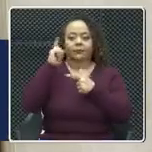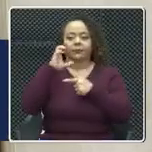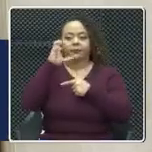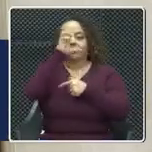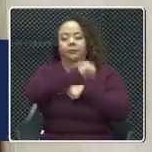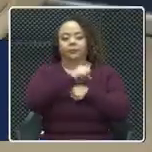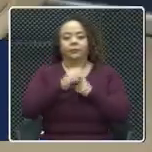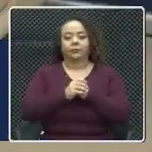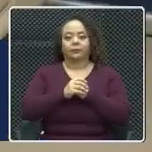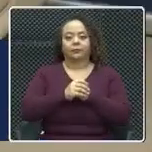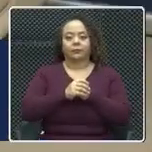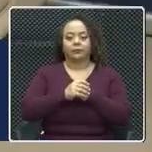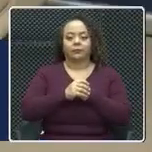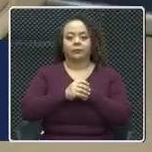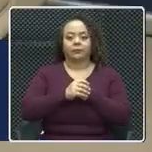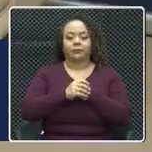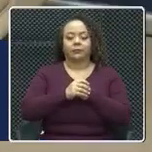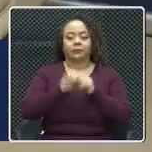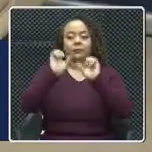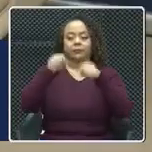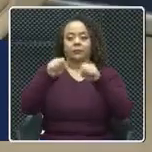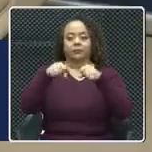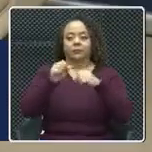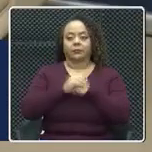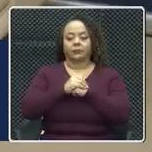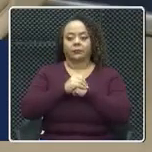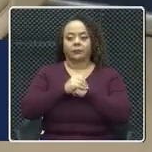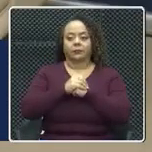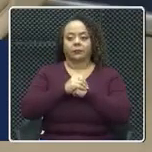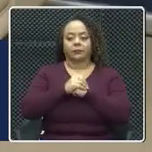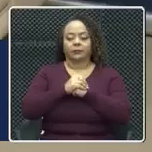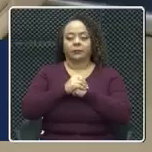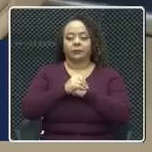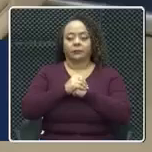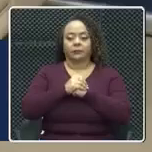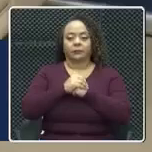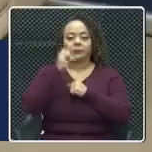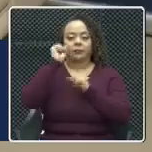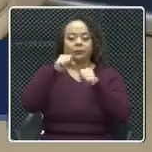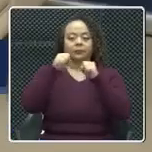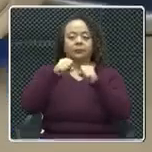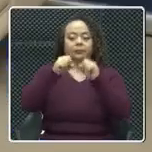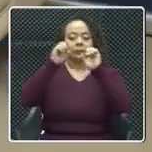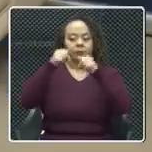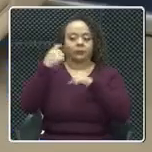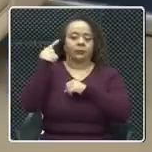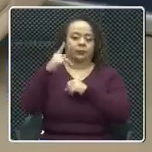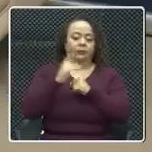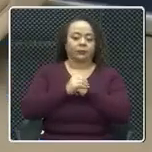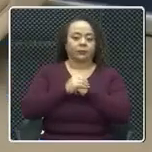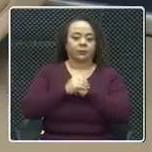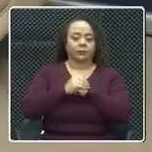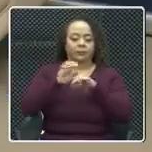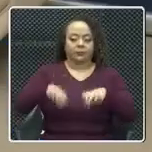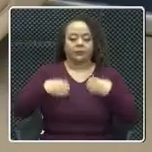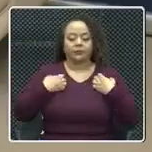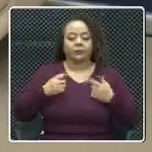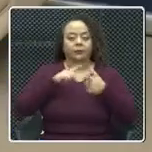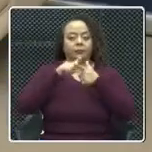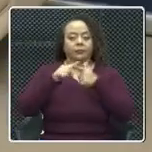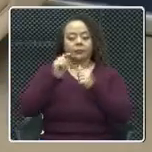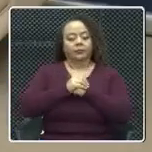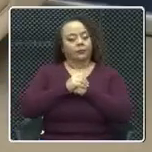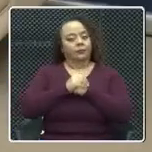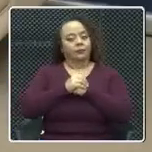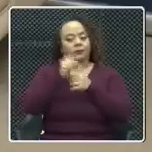identificar el riesgo, el posible, el posible potencial de riesgo que existe, ¿verdad? Entonces, de